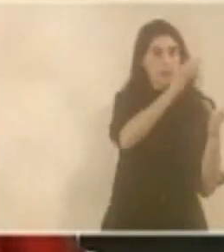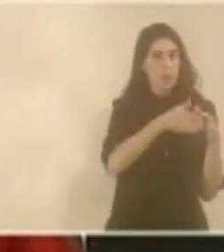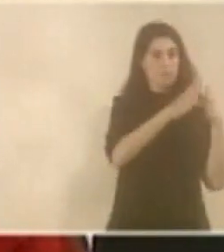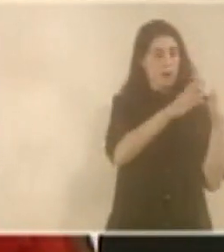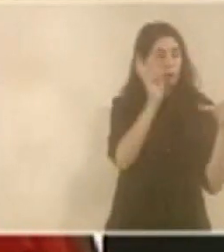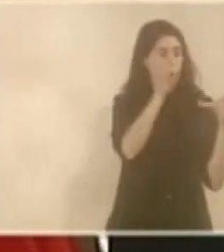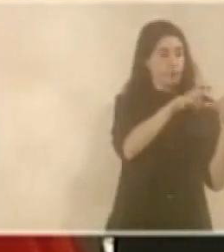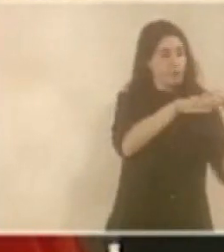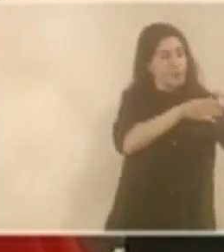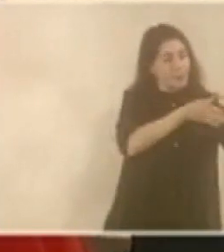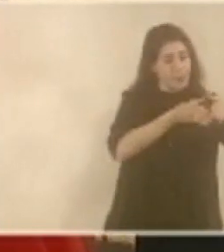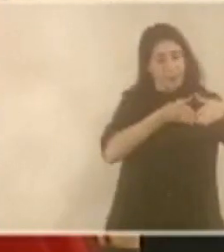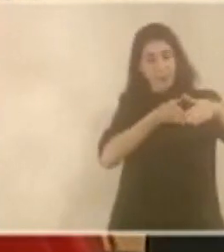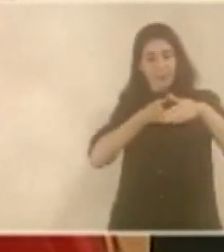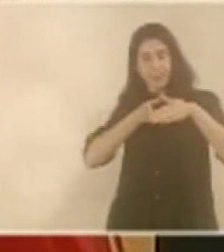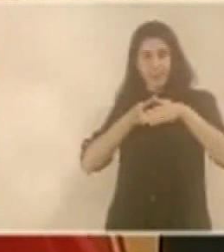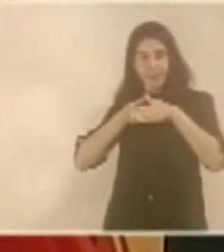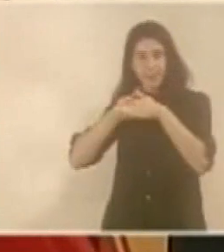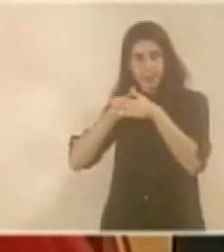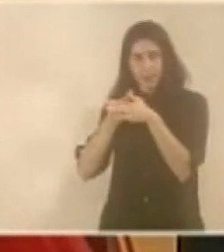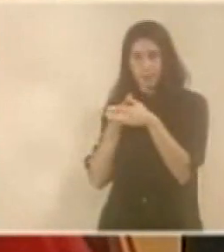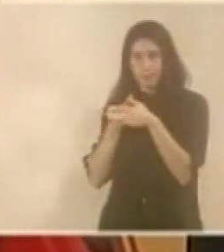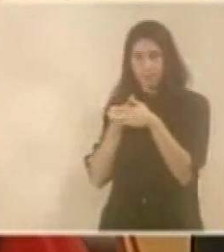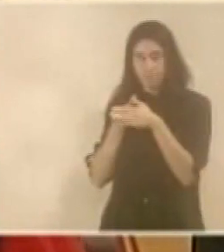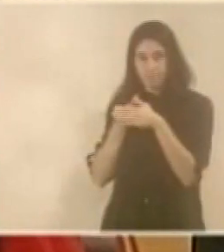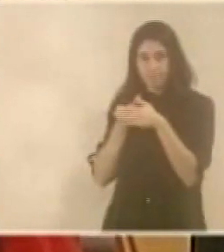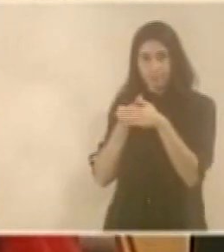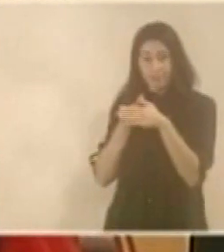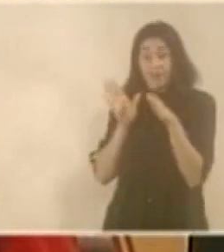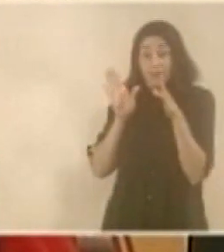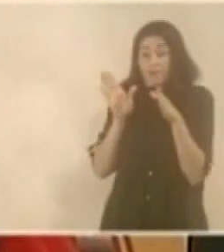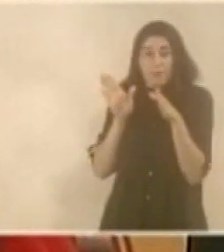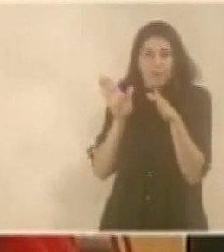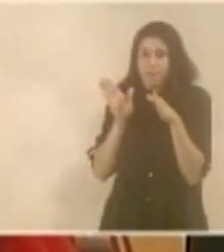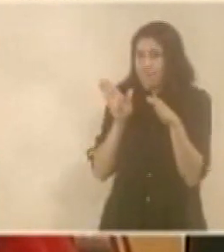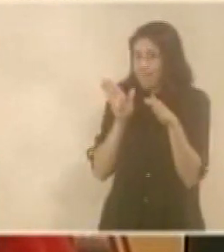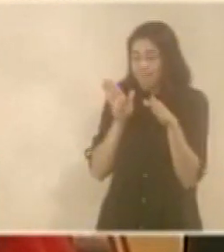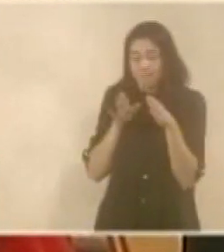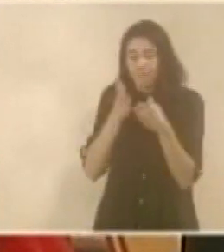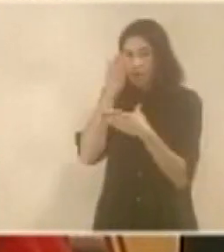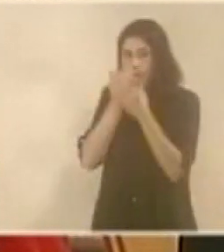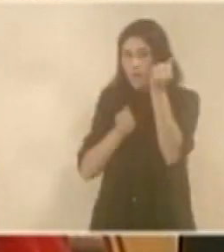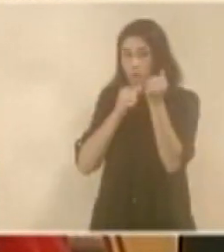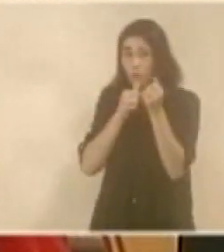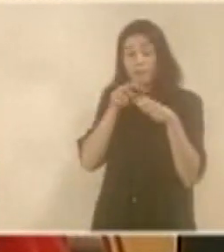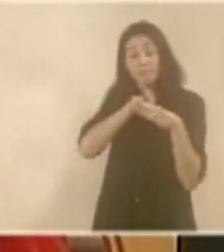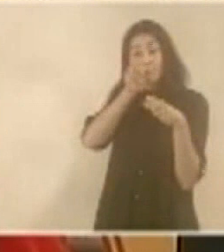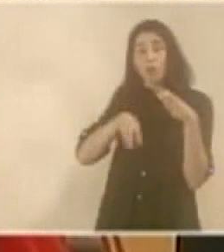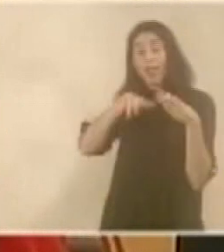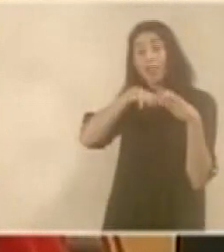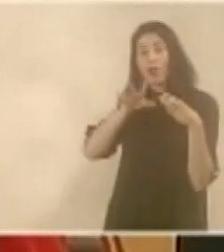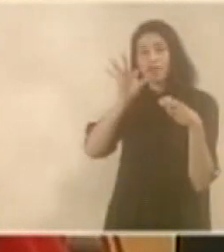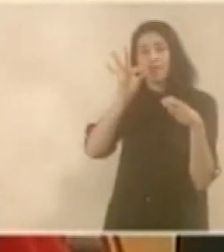en el litoral desde Tarifa a Almería, fracasando unas y otras logrando establecer cabezas de desembarco que no llegaron